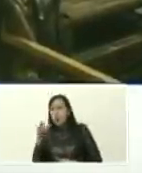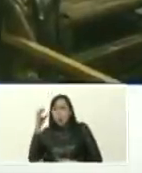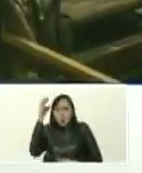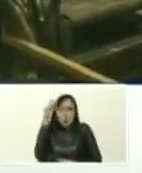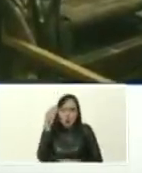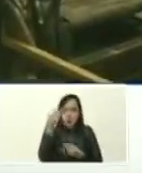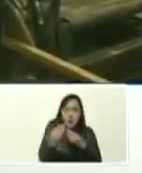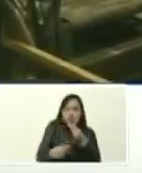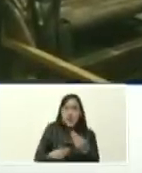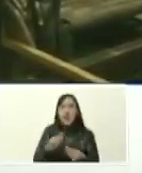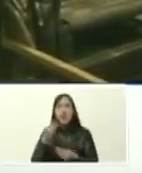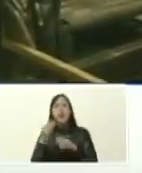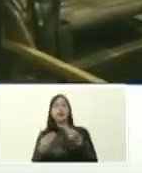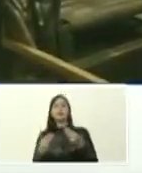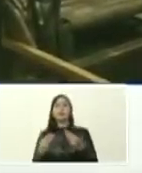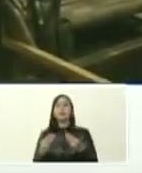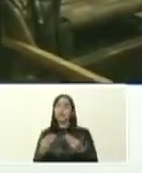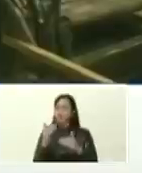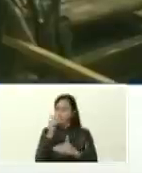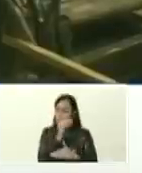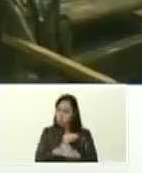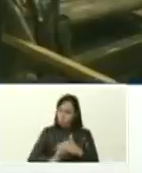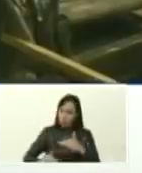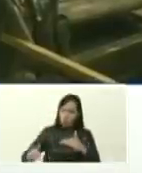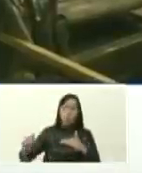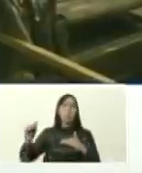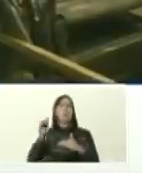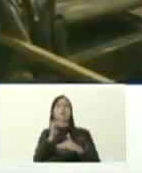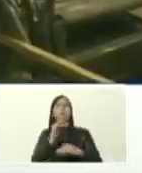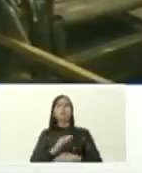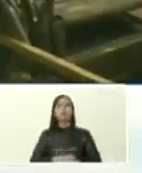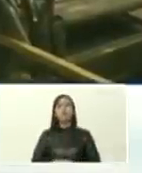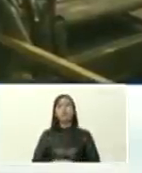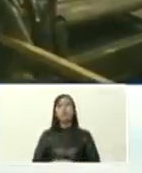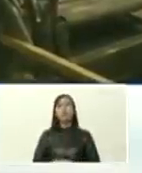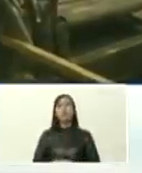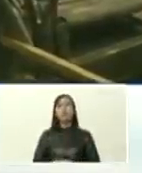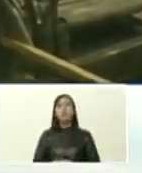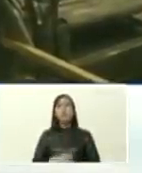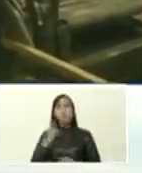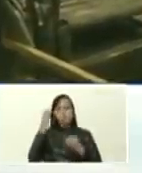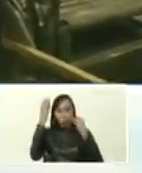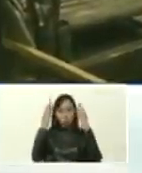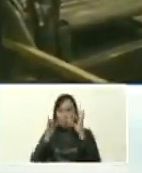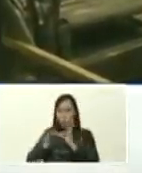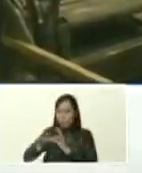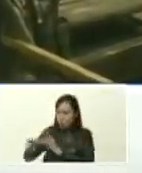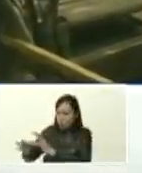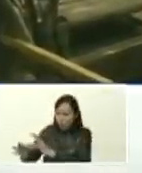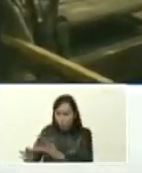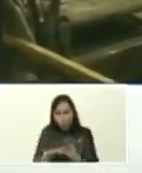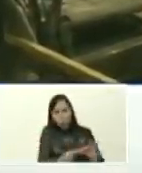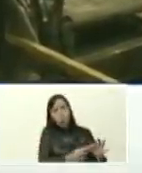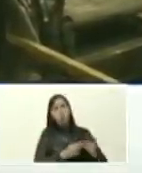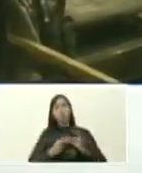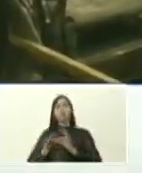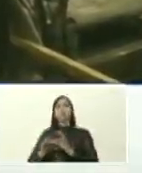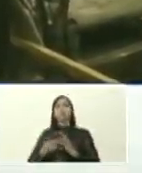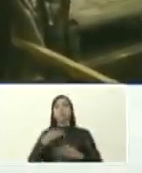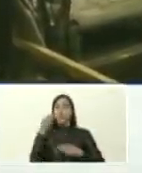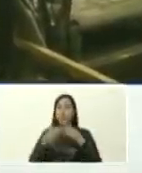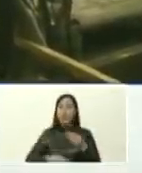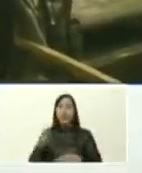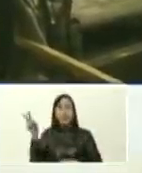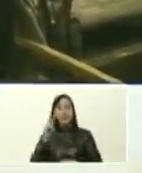conciencia, conciencia superior. Un país se construye con unión. Un país se construye